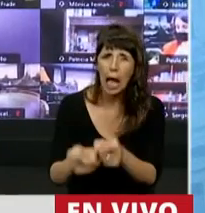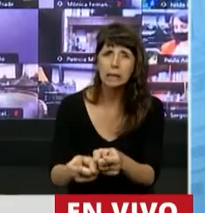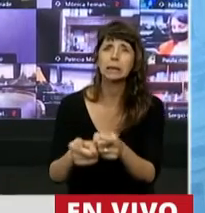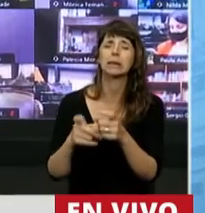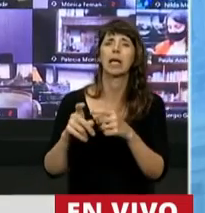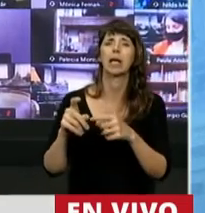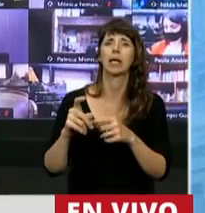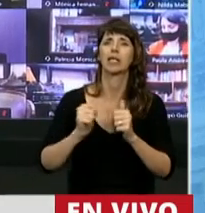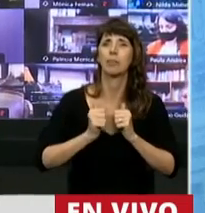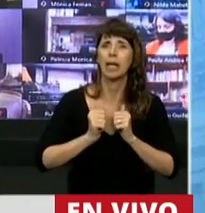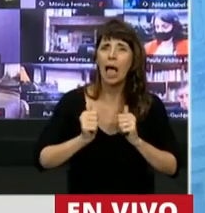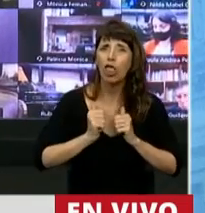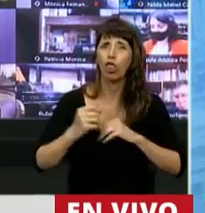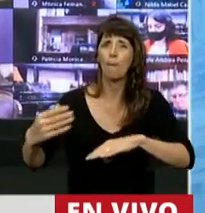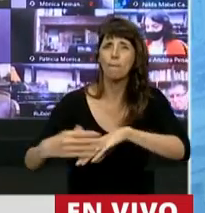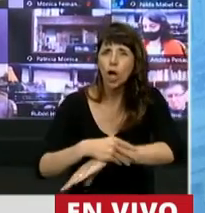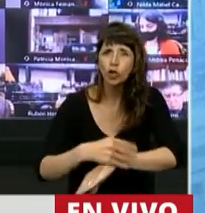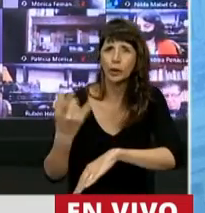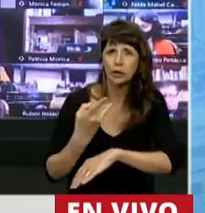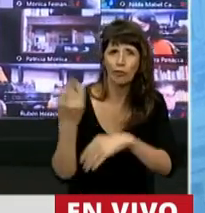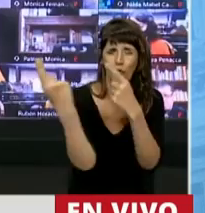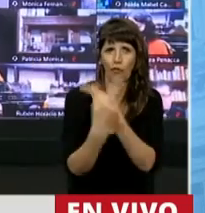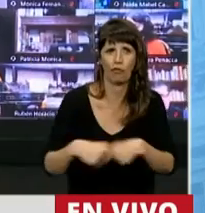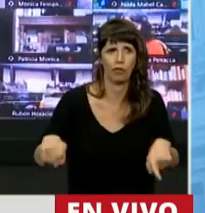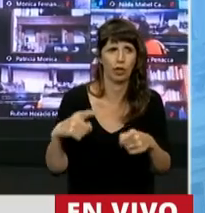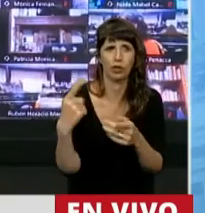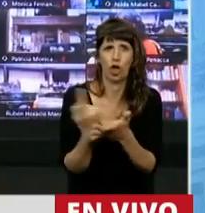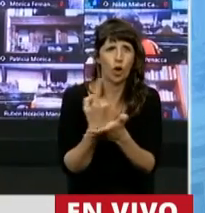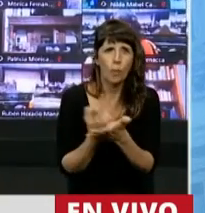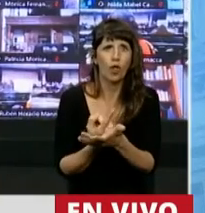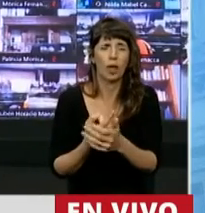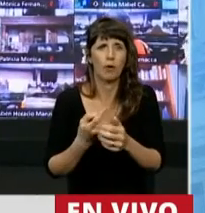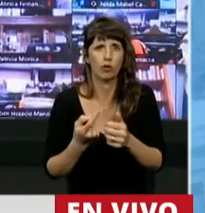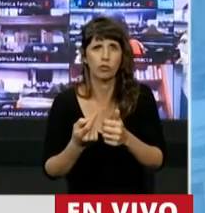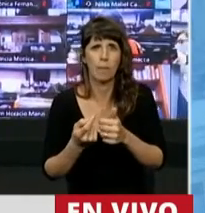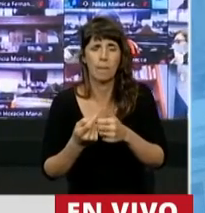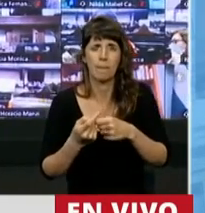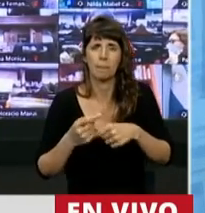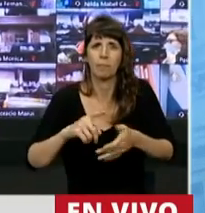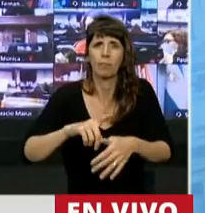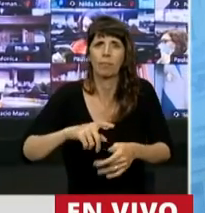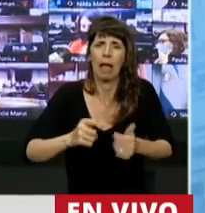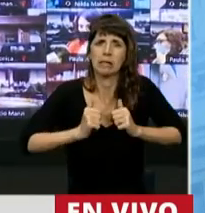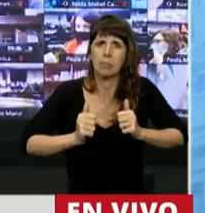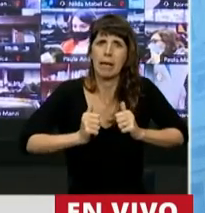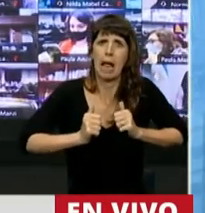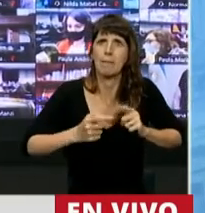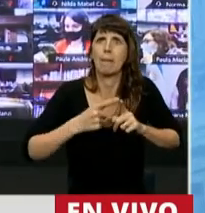sus prótesis. No podemos esperar mucho más para tratar este tema y que